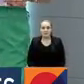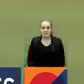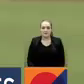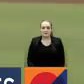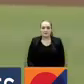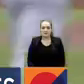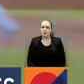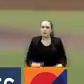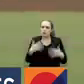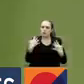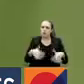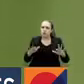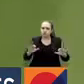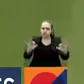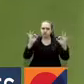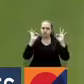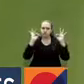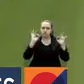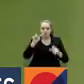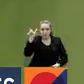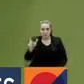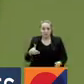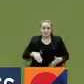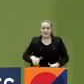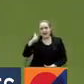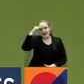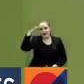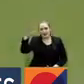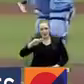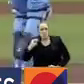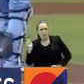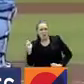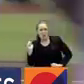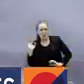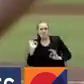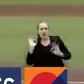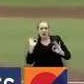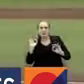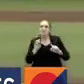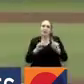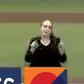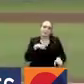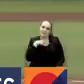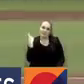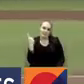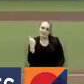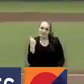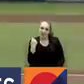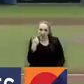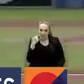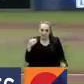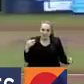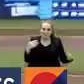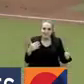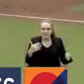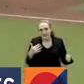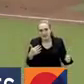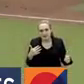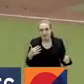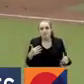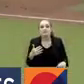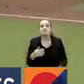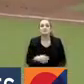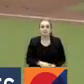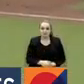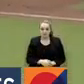verdad fue sensacional del cartagenero, su equipo cayó y sigue en duda su presencia en la postemporada. En la parte alta de la